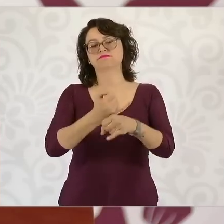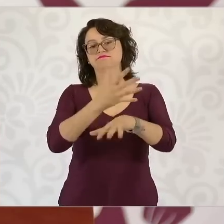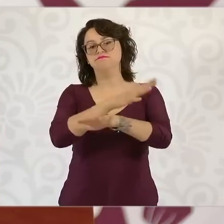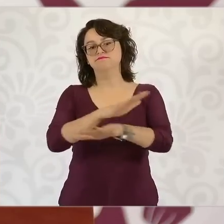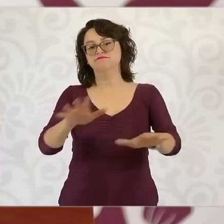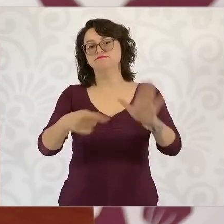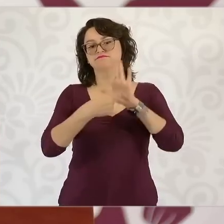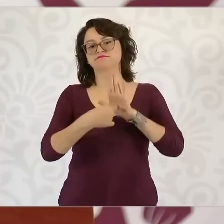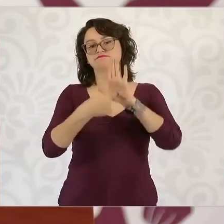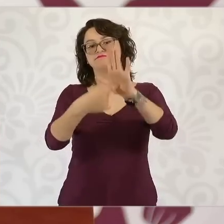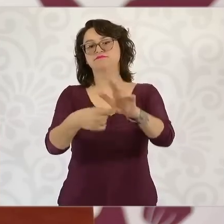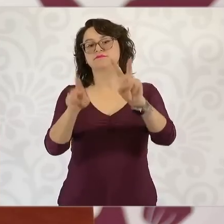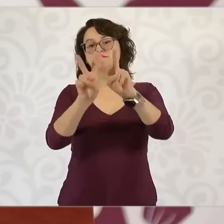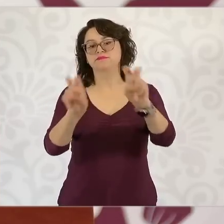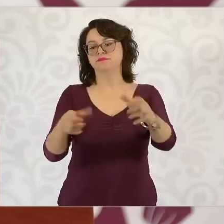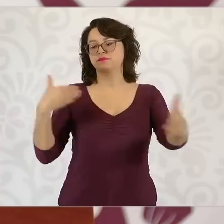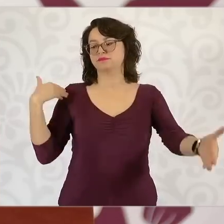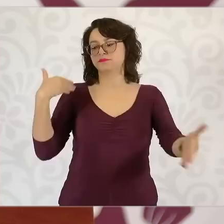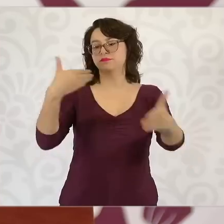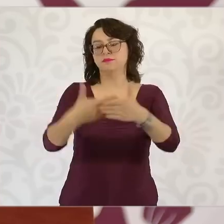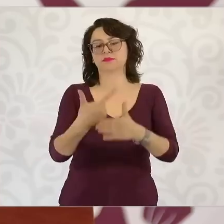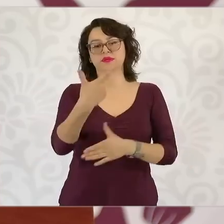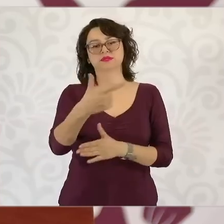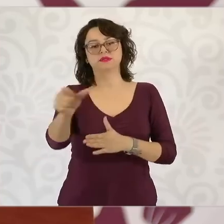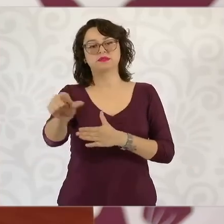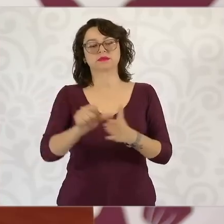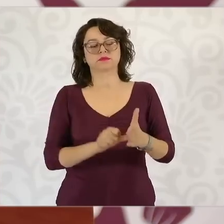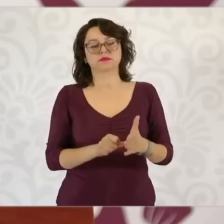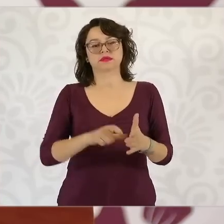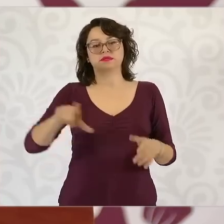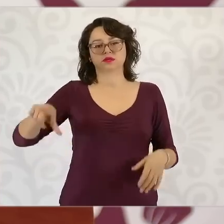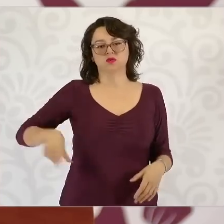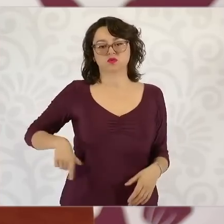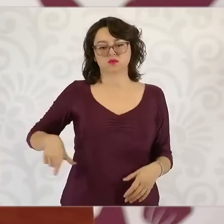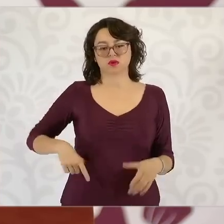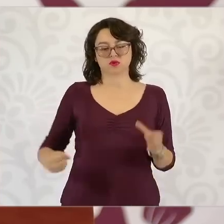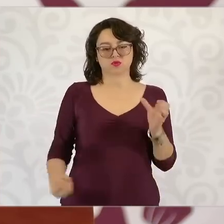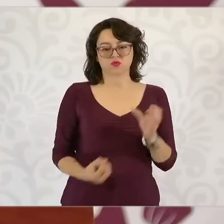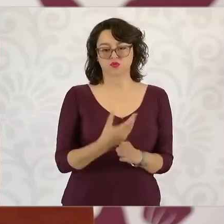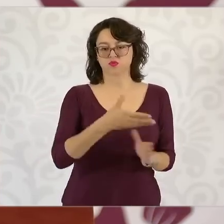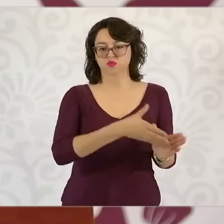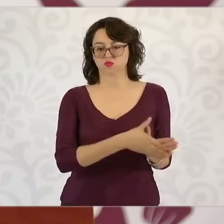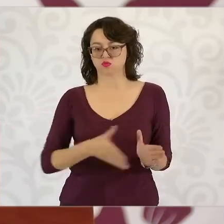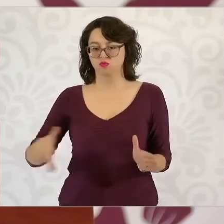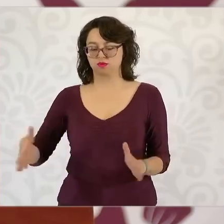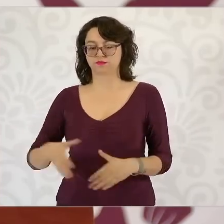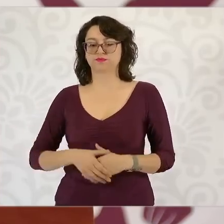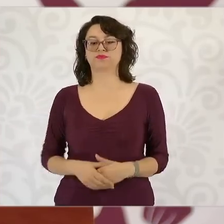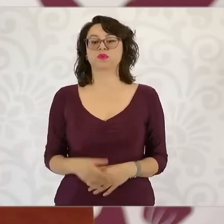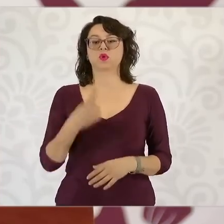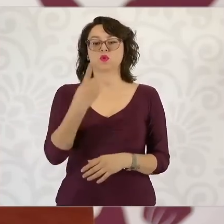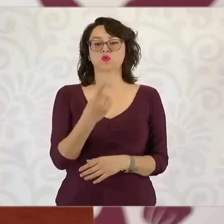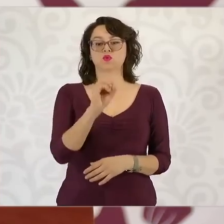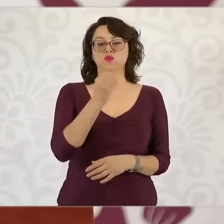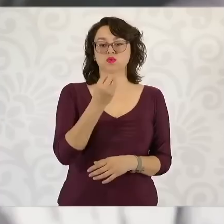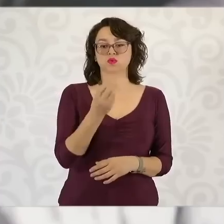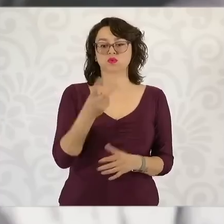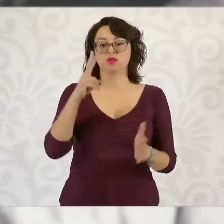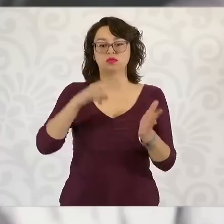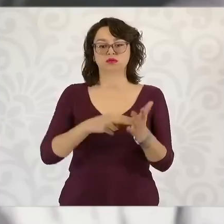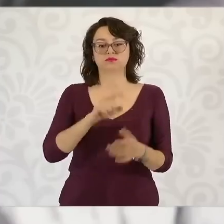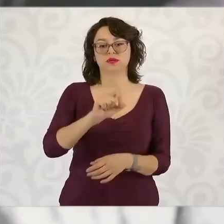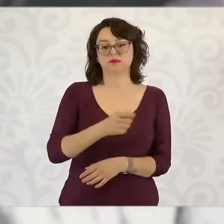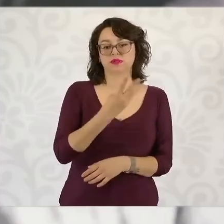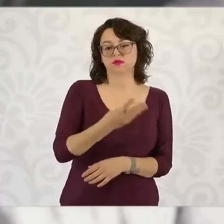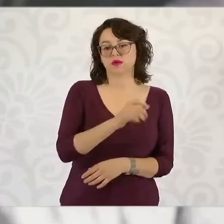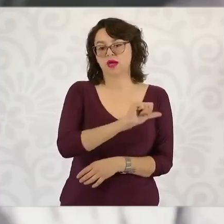Estrategia Nacional de Seguridad durante los primeros 7 meses de esta administración. Del 1 de octubre del 2024 al